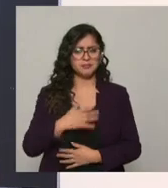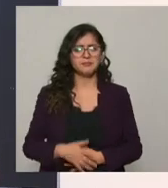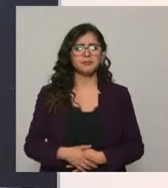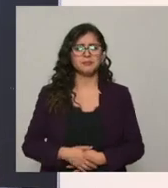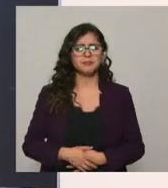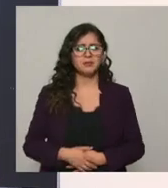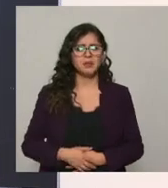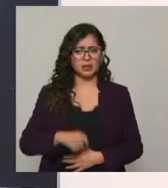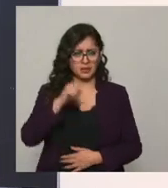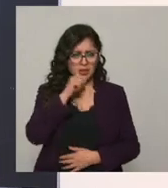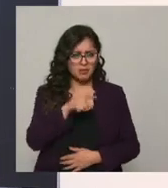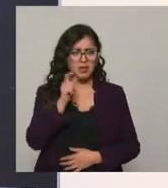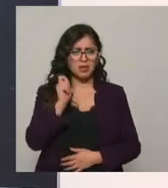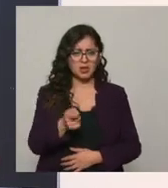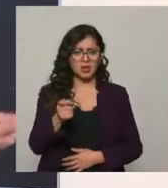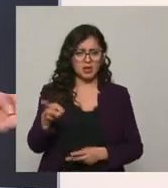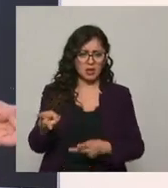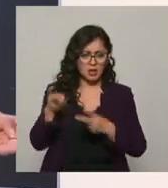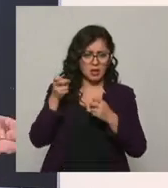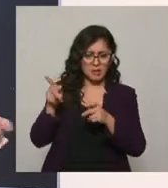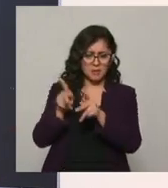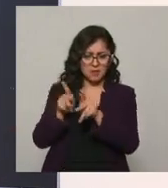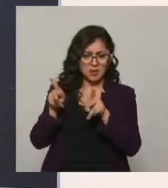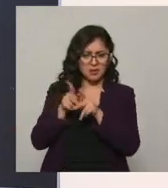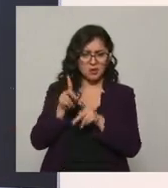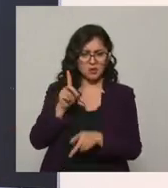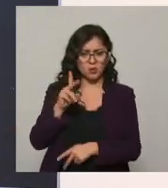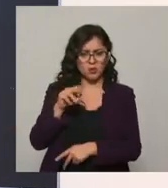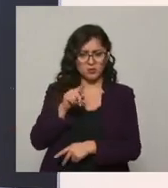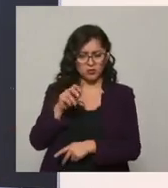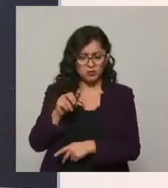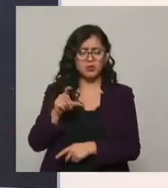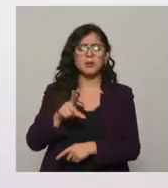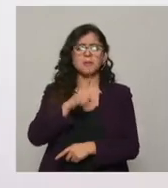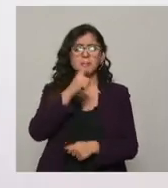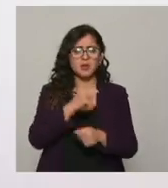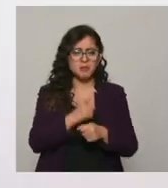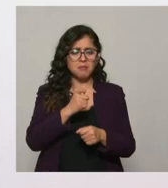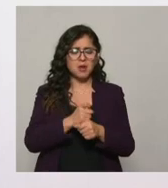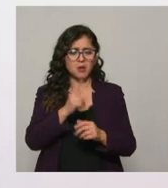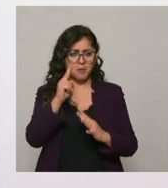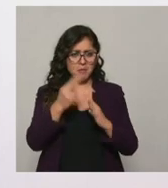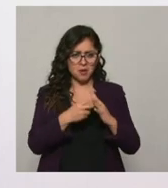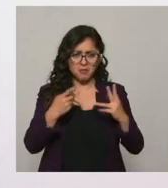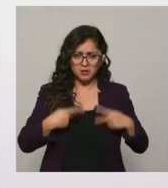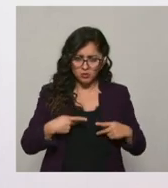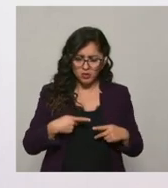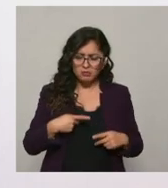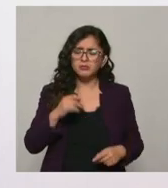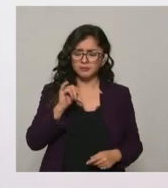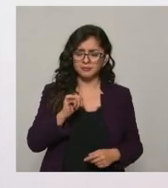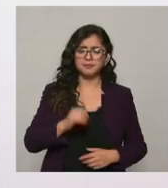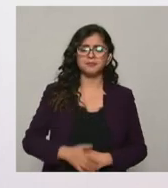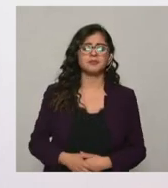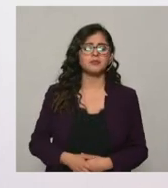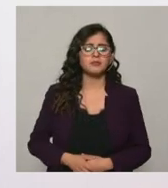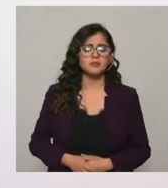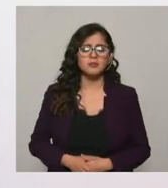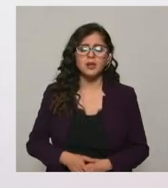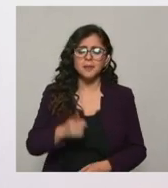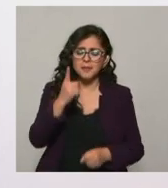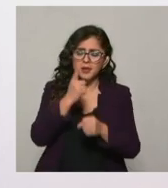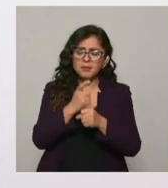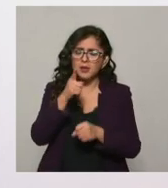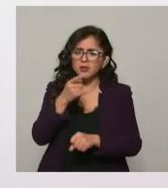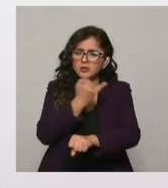asalto a Plaza Duraznos, no? Correcto, sí. ¿Empezamos por el linchamiento? Empezamos por el linchamiento. ¿Cómo estuvo se da en Iztapalapa. Era una